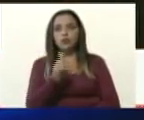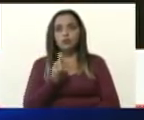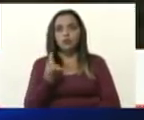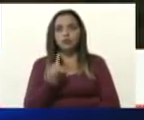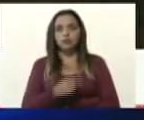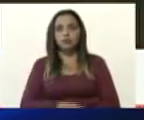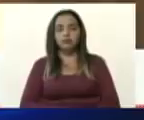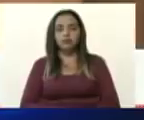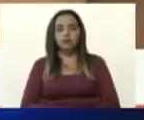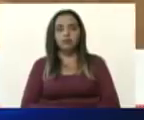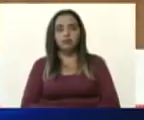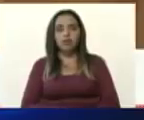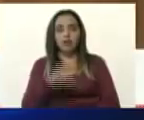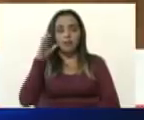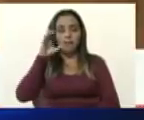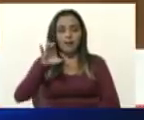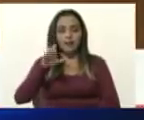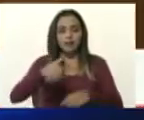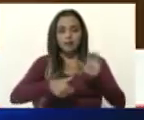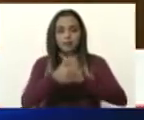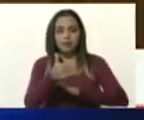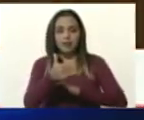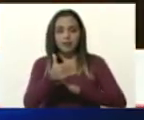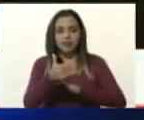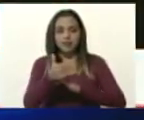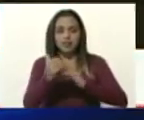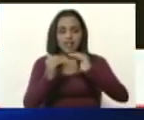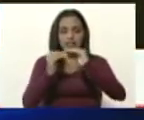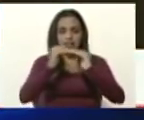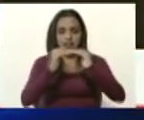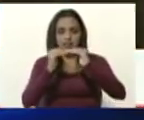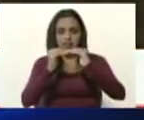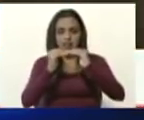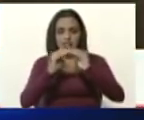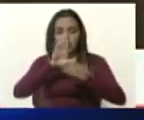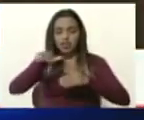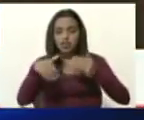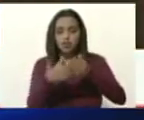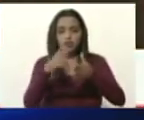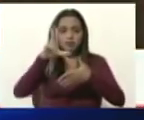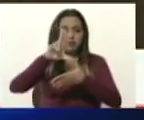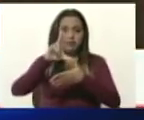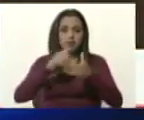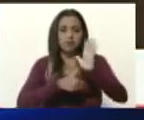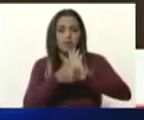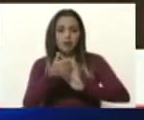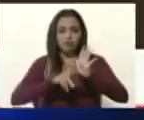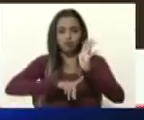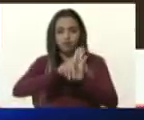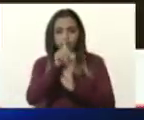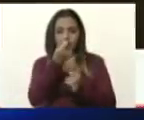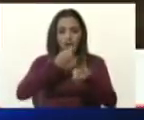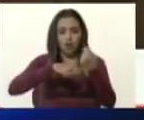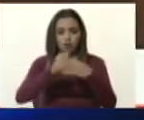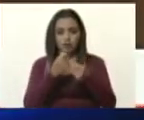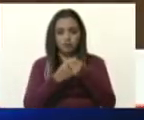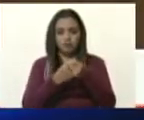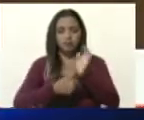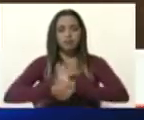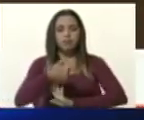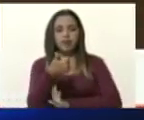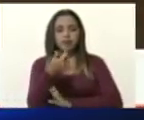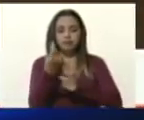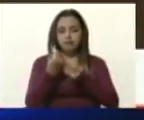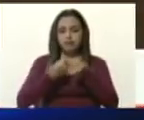el país más estable de toda américa latina el país de mayor crecimiento económico de mayor generación de